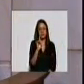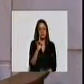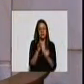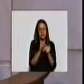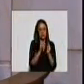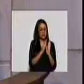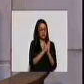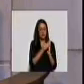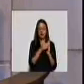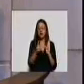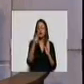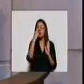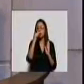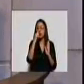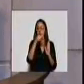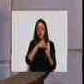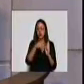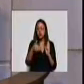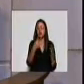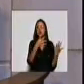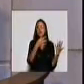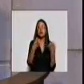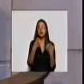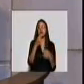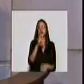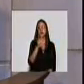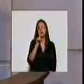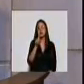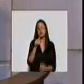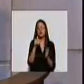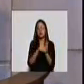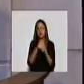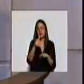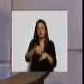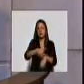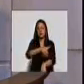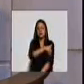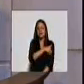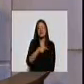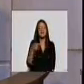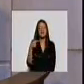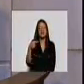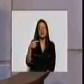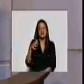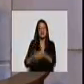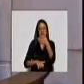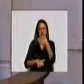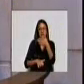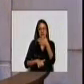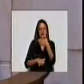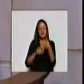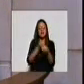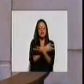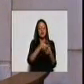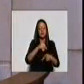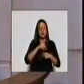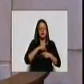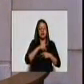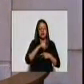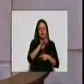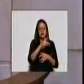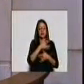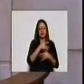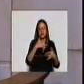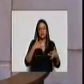junio de este año, 991 mil millones de pesos negativos en el patrimonio de esa EPS.